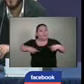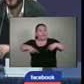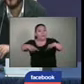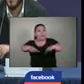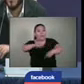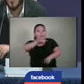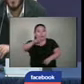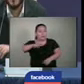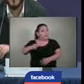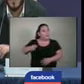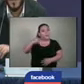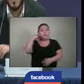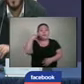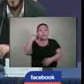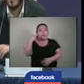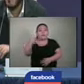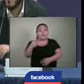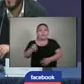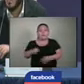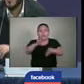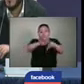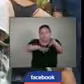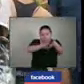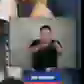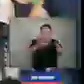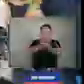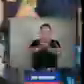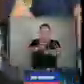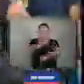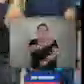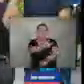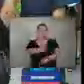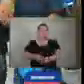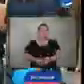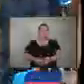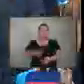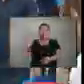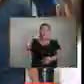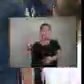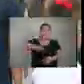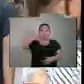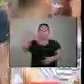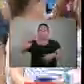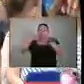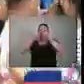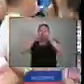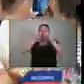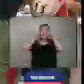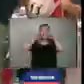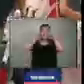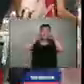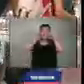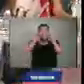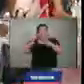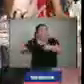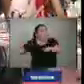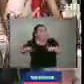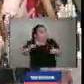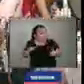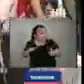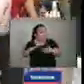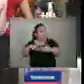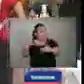Es un parámetro fundamental tener el esquema completo. Aclaró que la no obligatoriedad del uso de la mascarilla está sujeta al